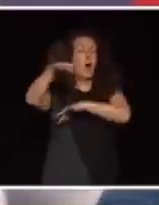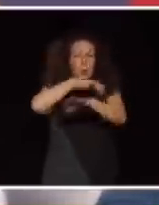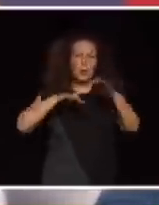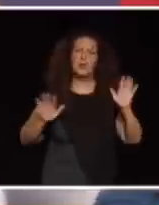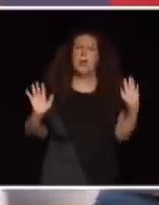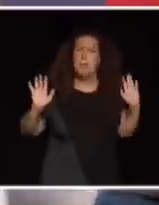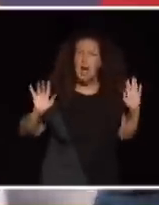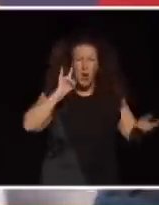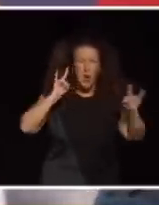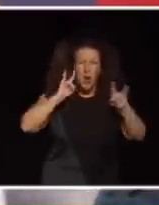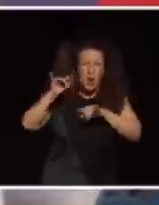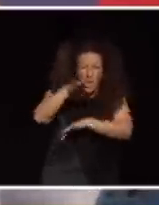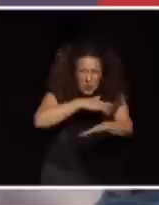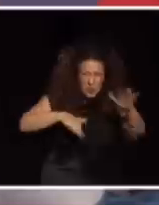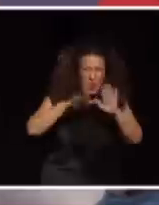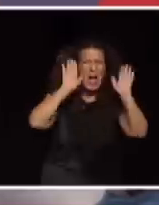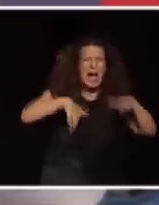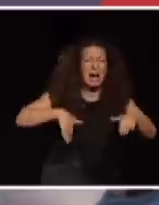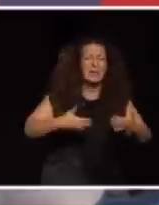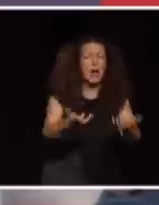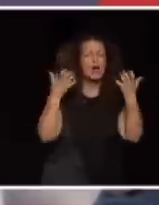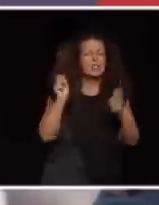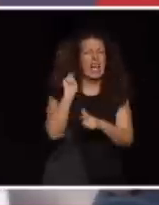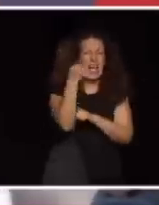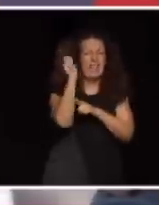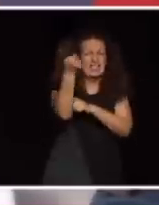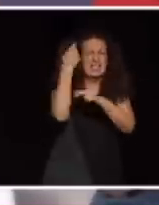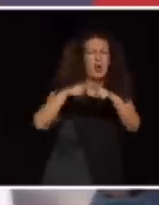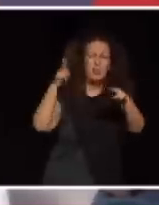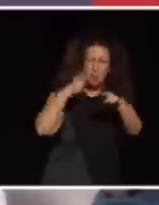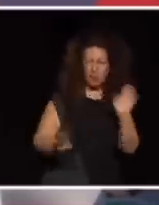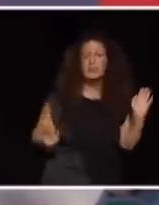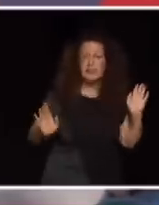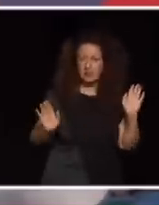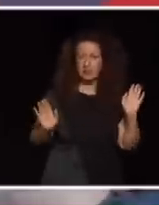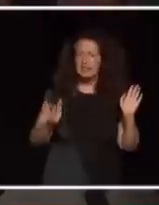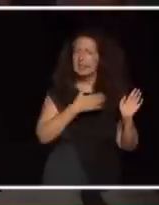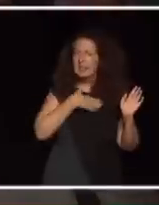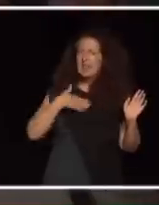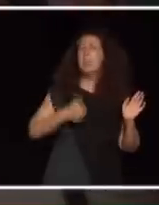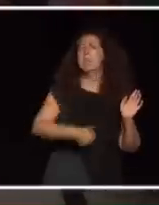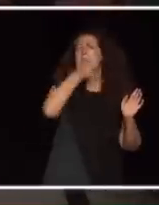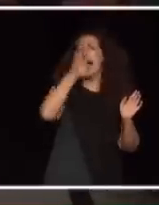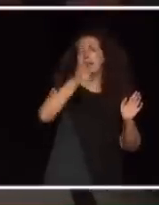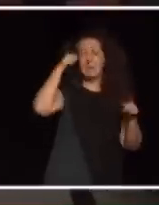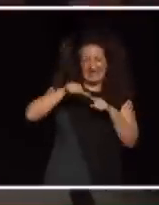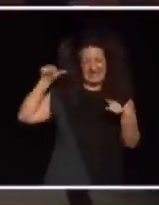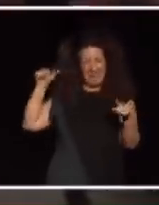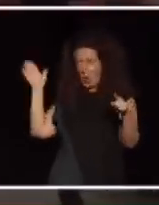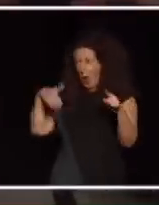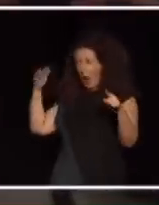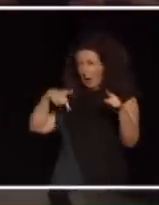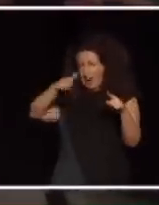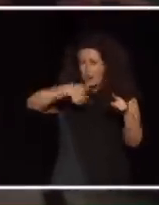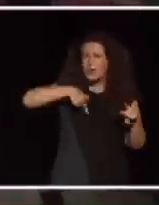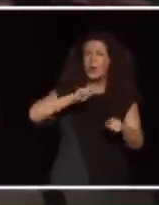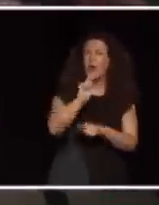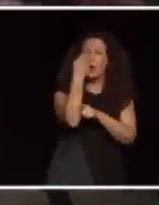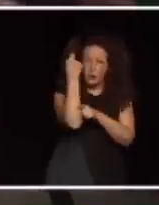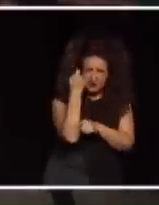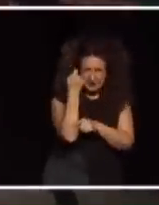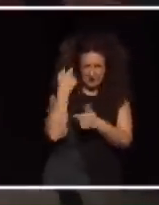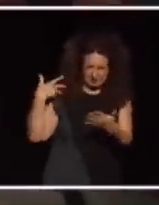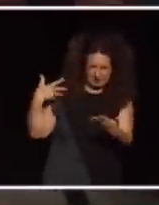conseguido todos estos éxitos políticos, que son más de lo que había conseguido nunca nadie antes en las